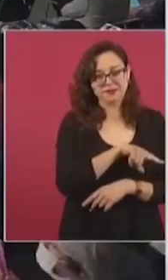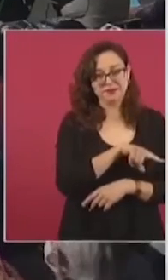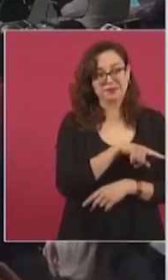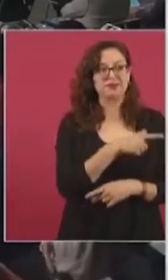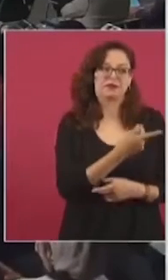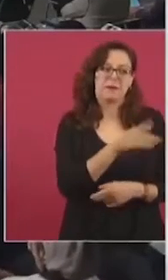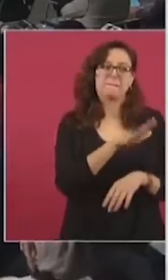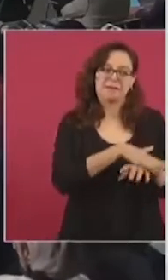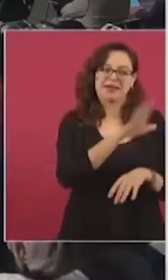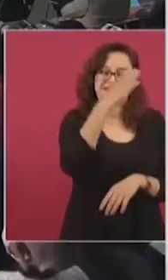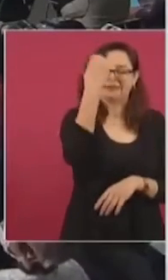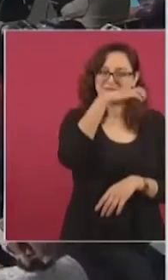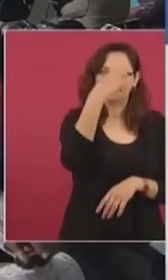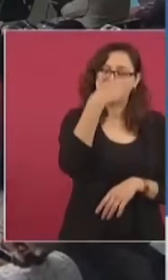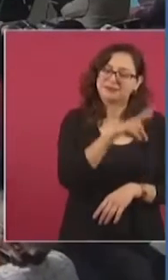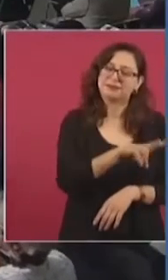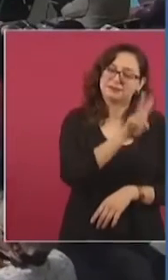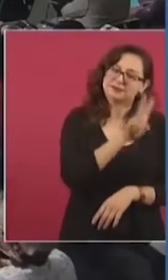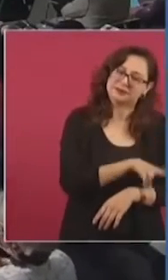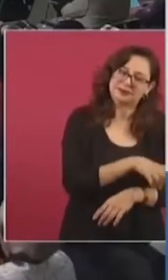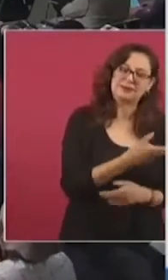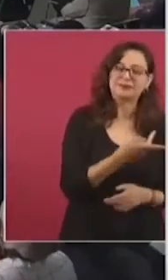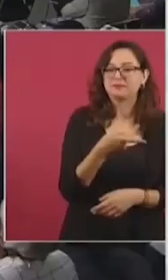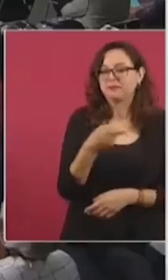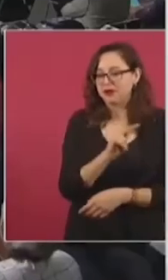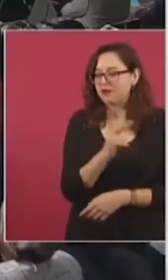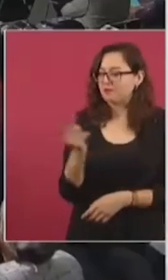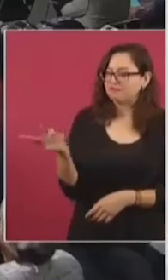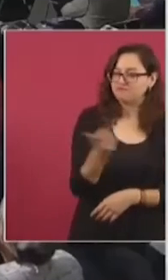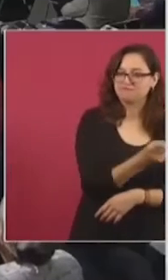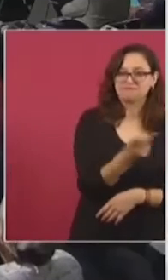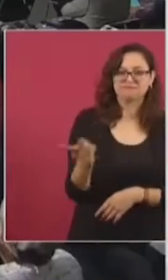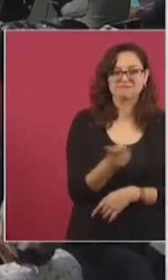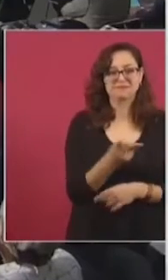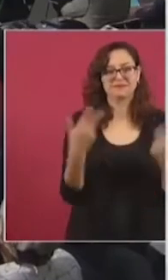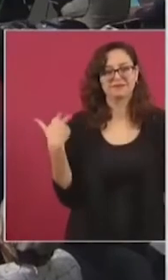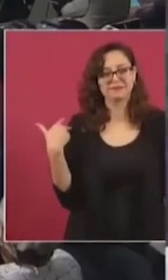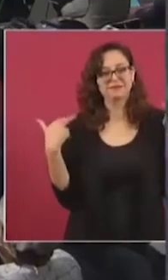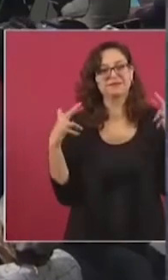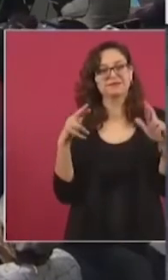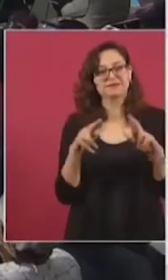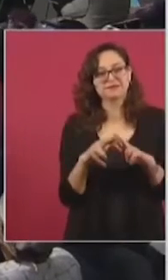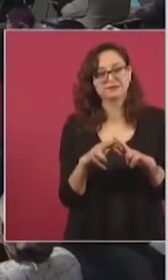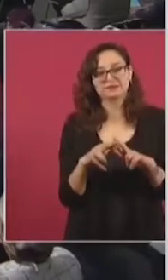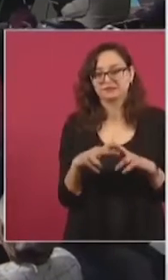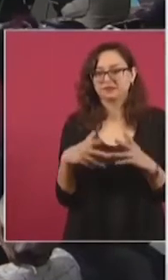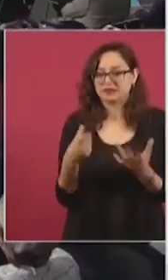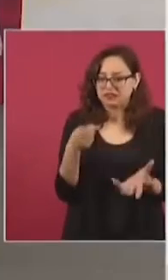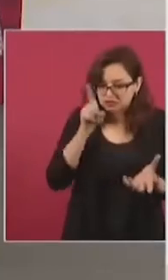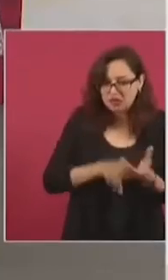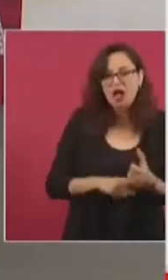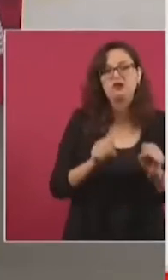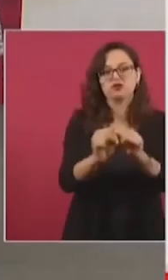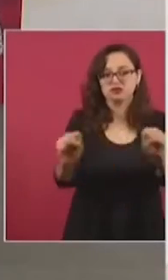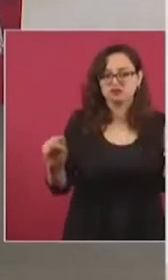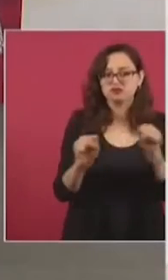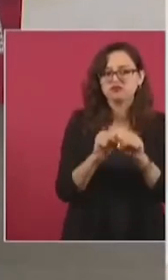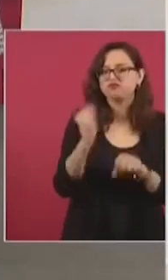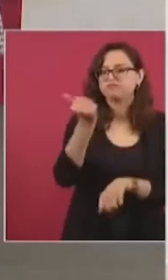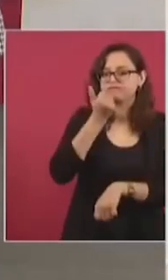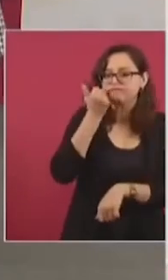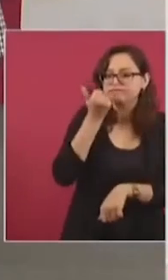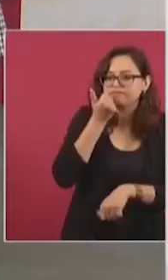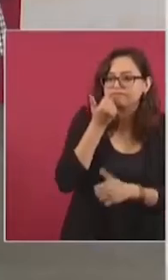330 millones de estudiantes y 255 mil escuelas en él país un